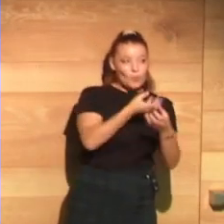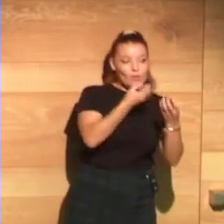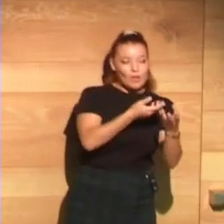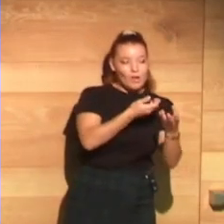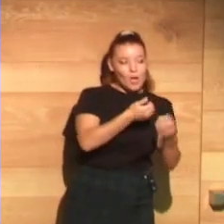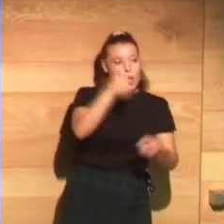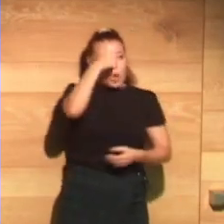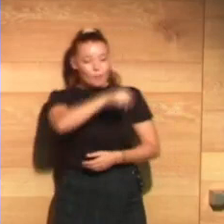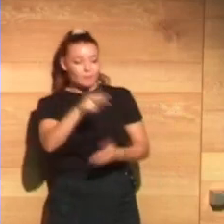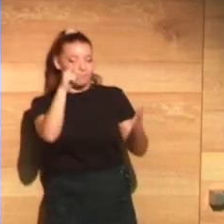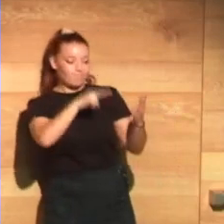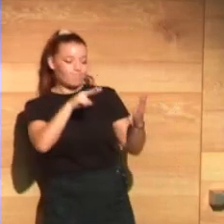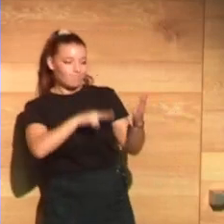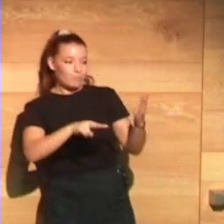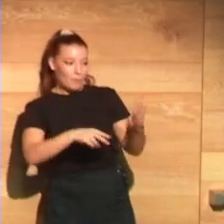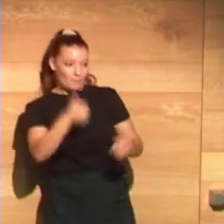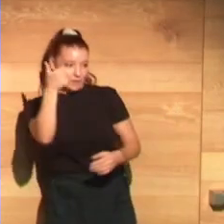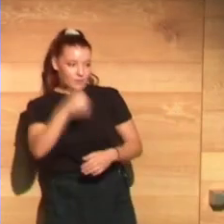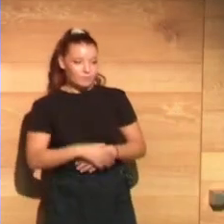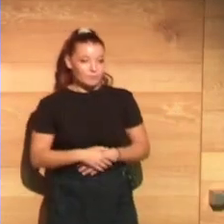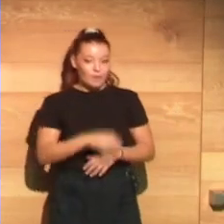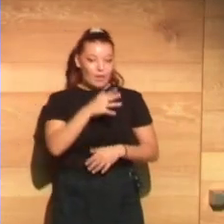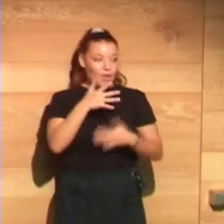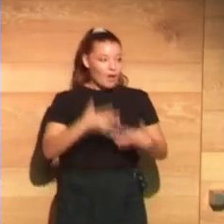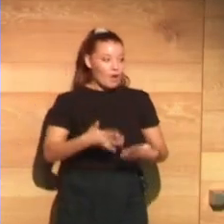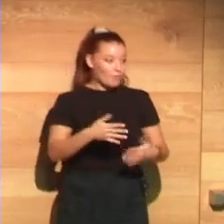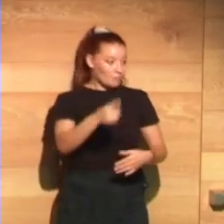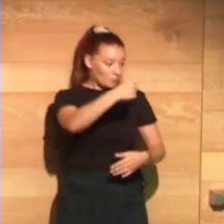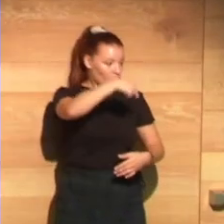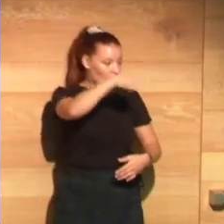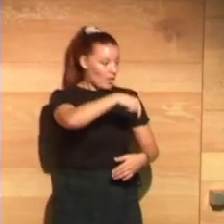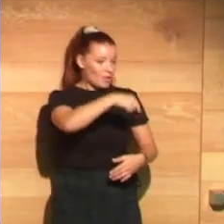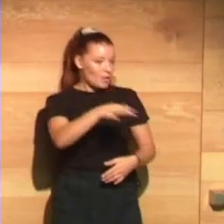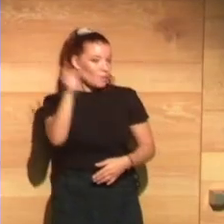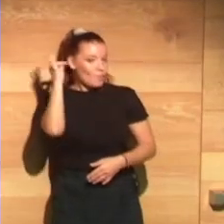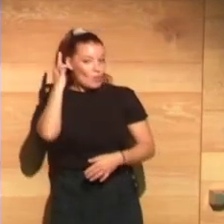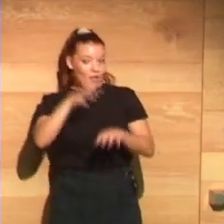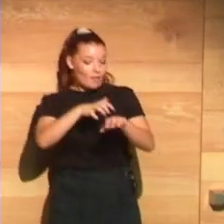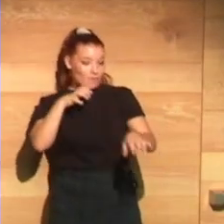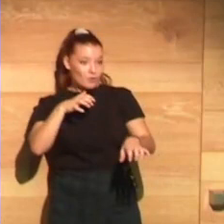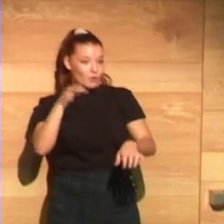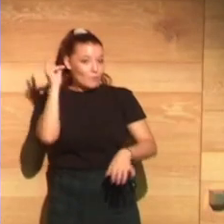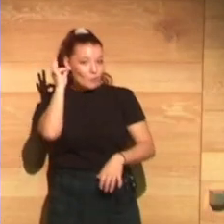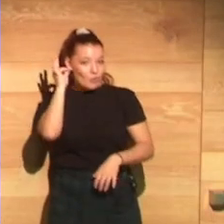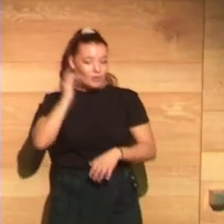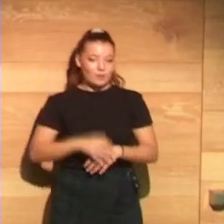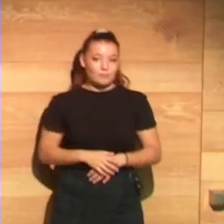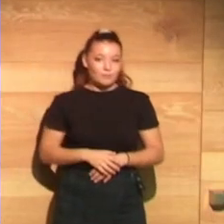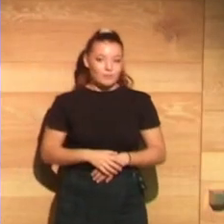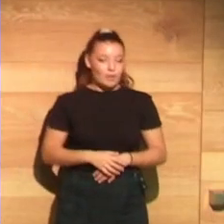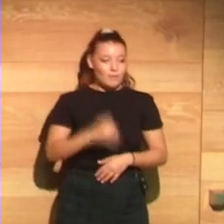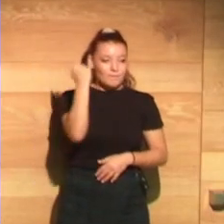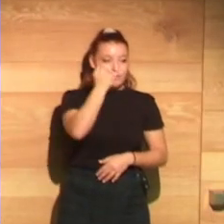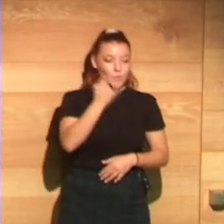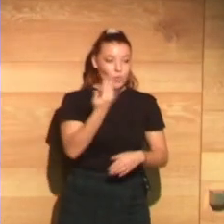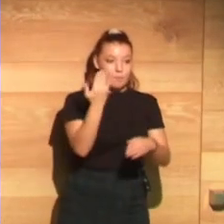Pues parecía que si hablaba de un hombre igual se acercaban más hombres, y fue así, ahora mismo casi todas son mujeres,